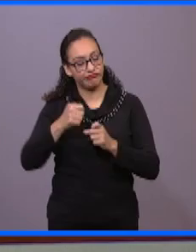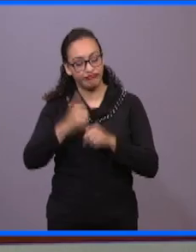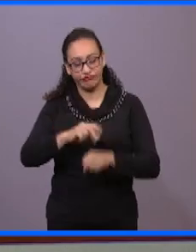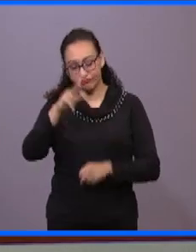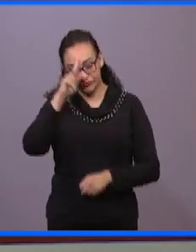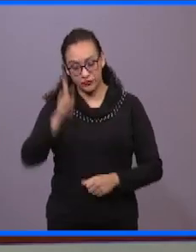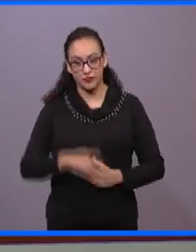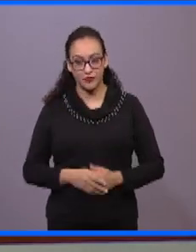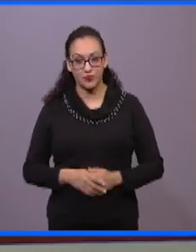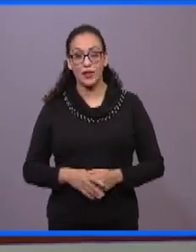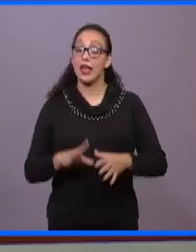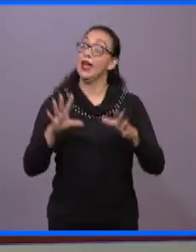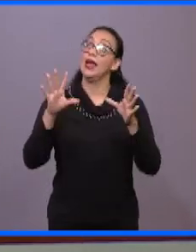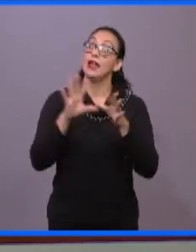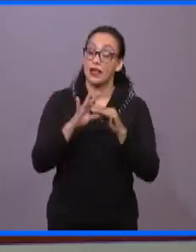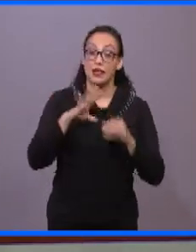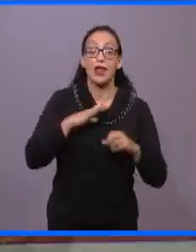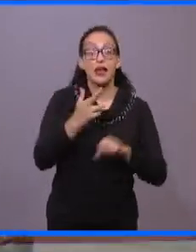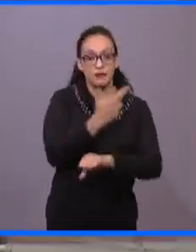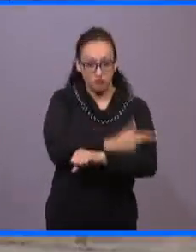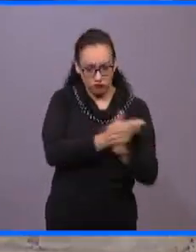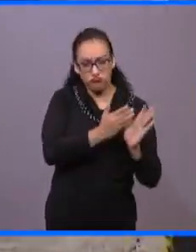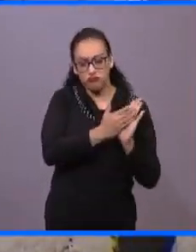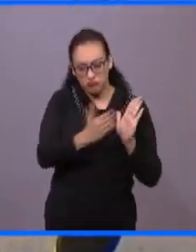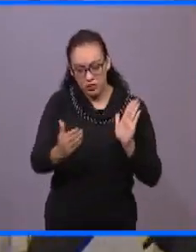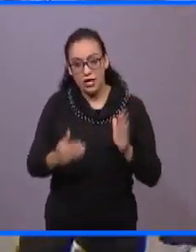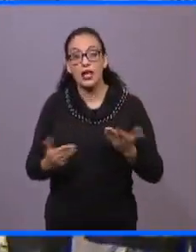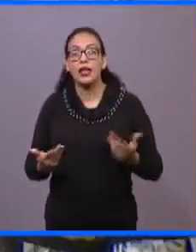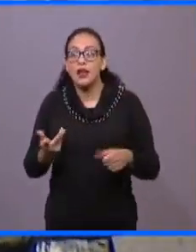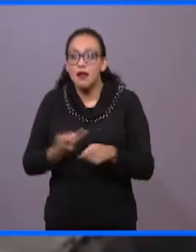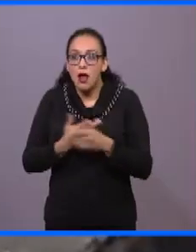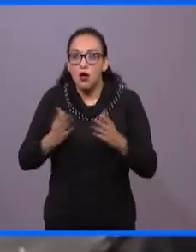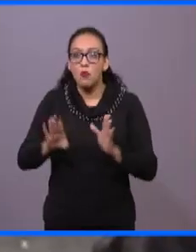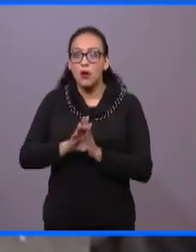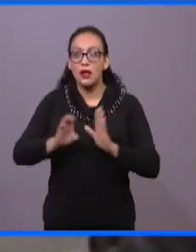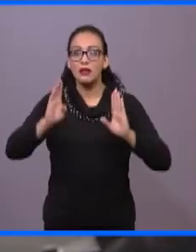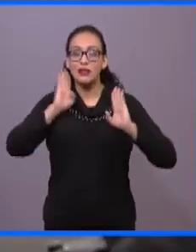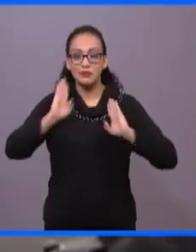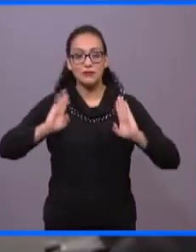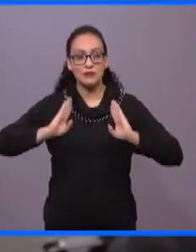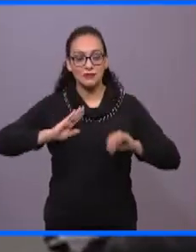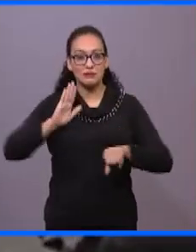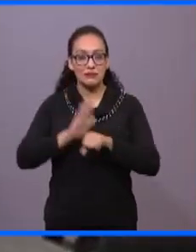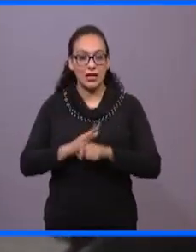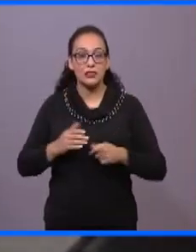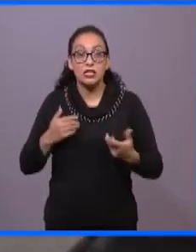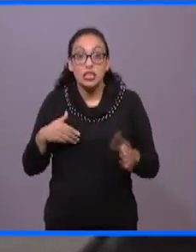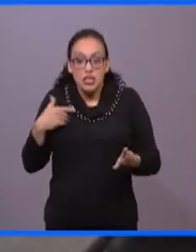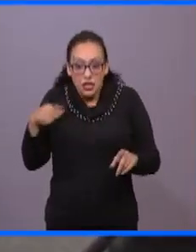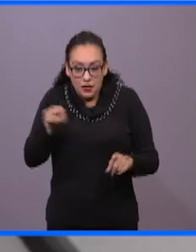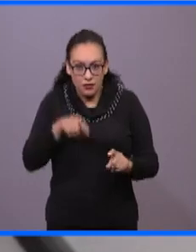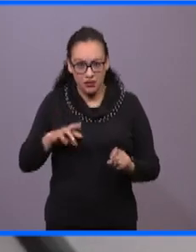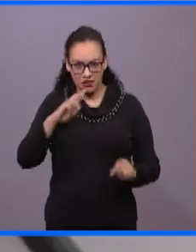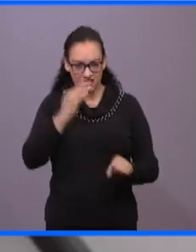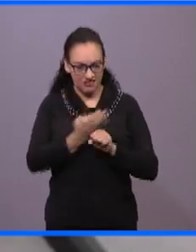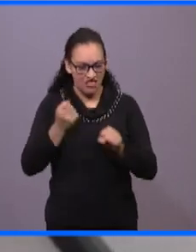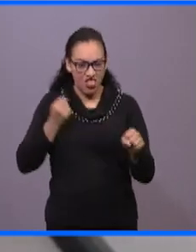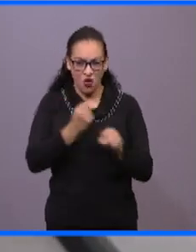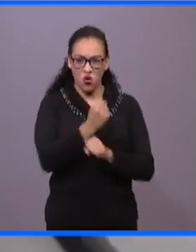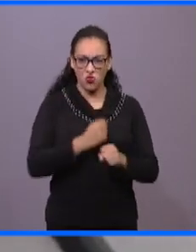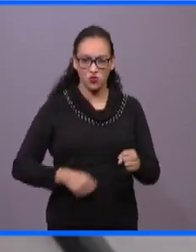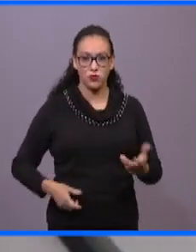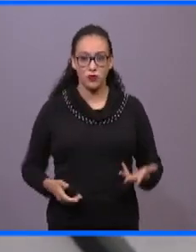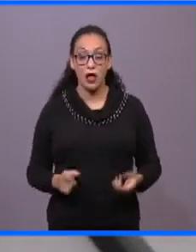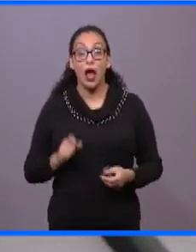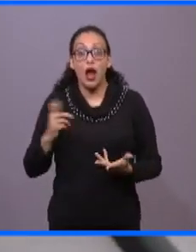Señalaron procesos en donde se visibiliza la seguridad militarizada y sus implicaciones en la tortura, la mano dura